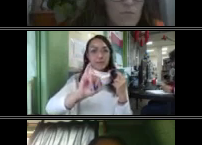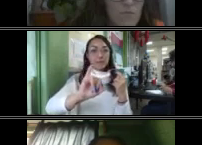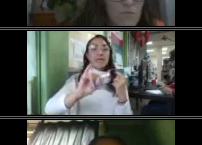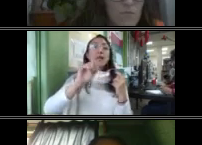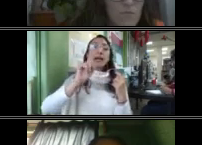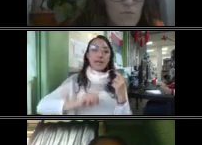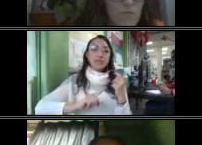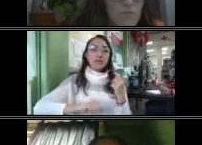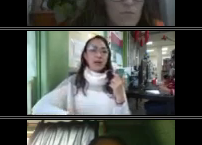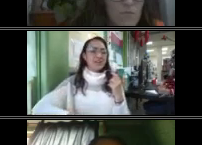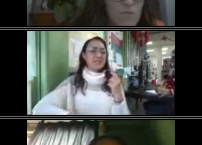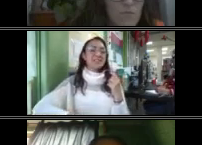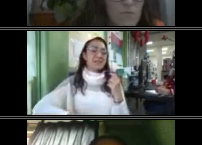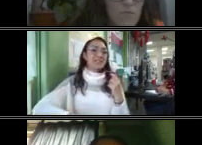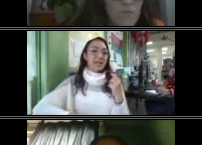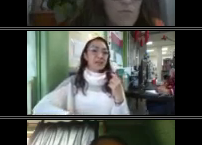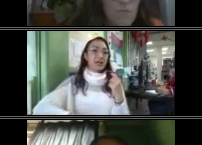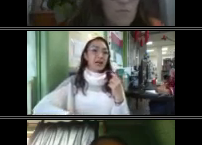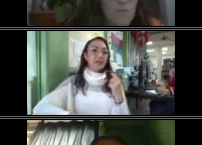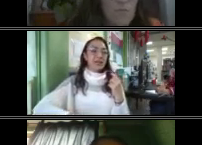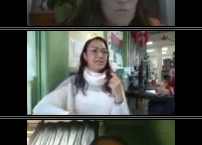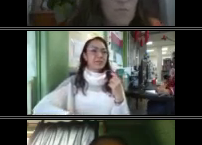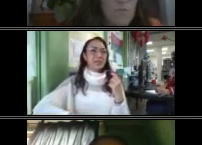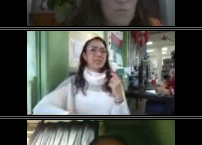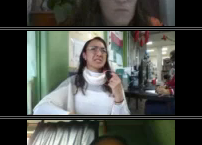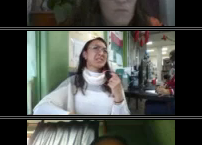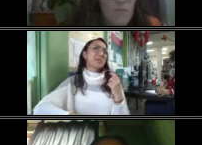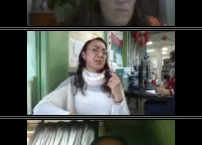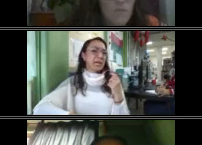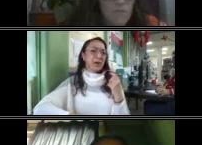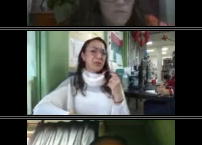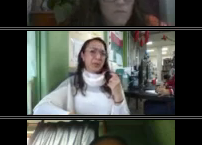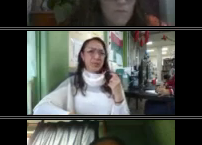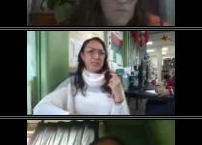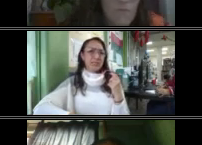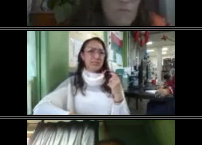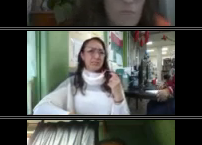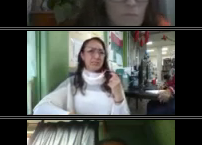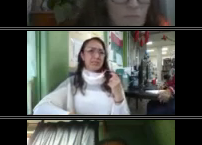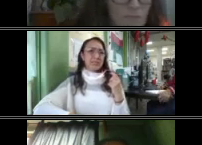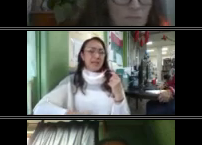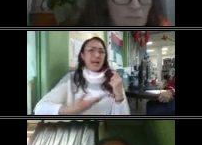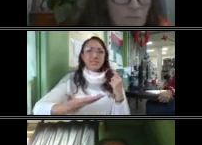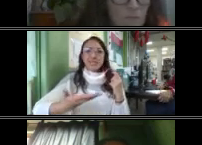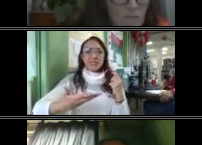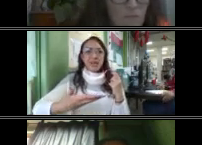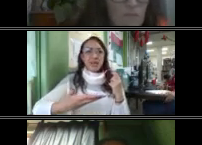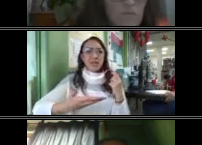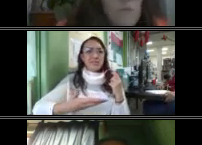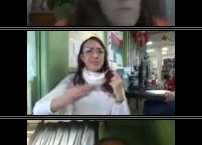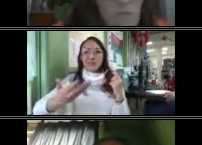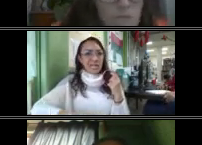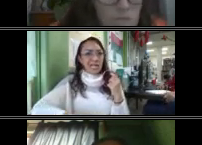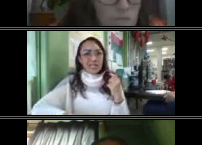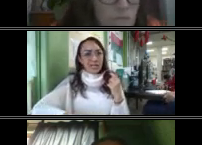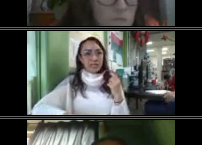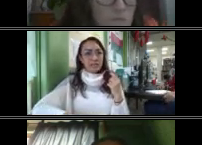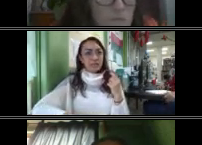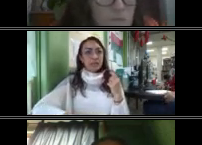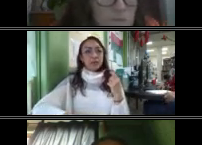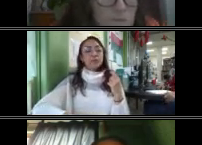I. Eso afuera se ve raro. Afuera las personas dicen, ¿por qué lo mueves? ¿Qué haces? Esa no es